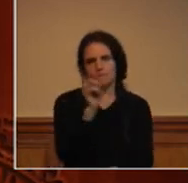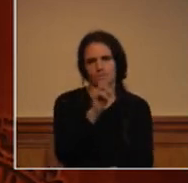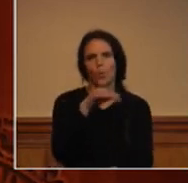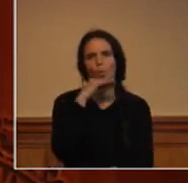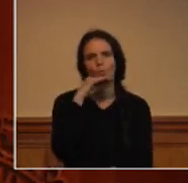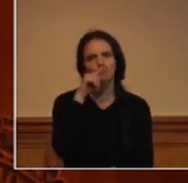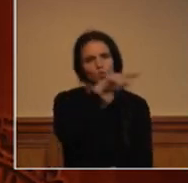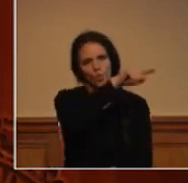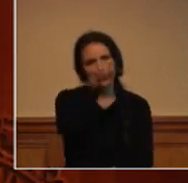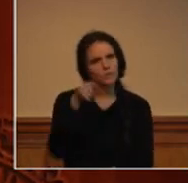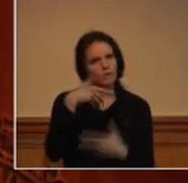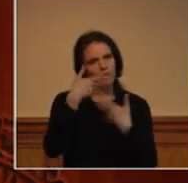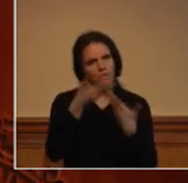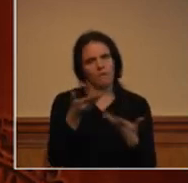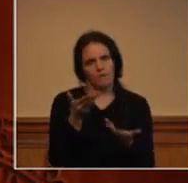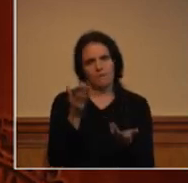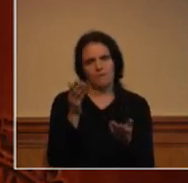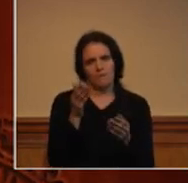Perfecto.